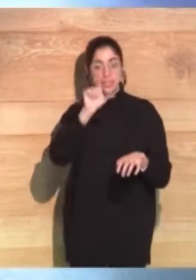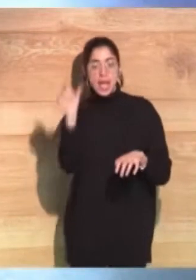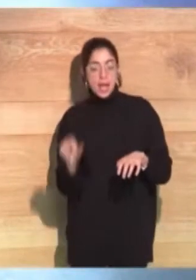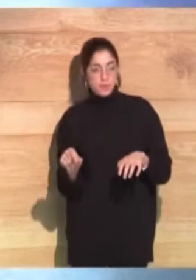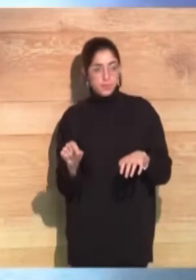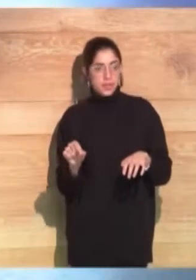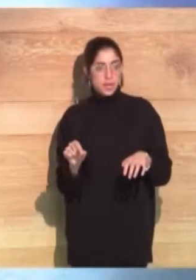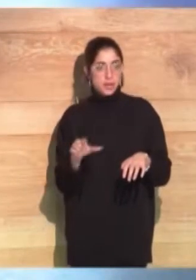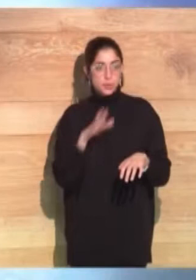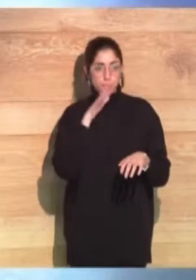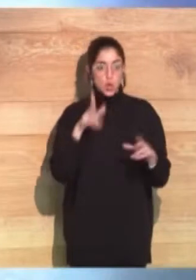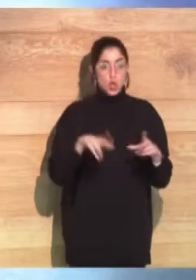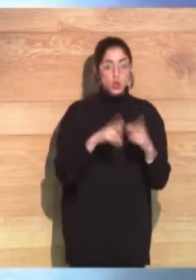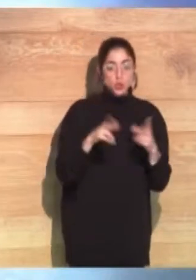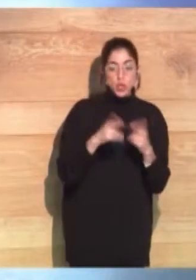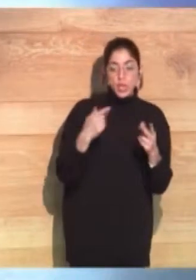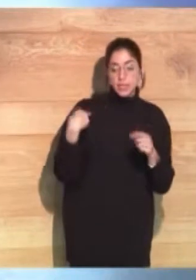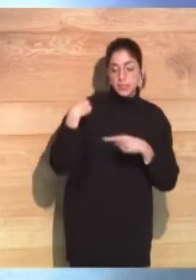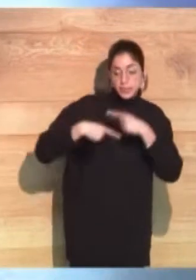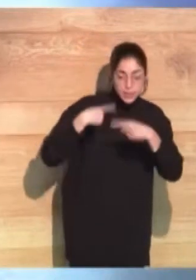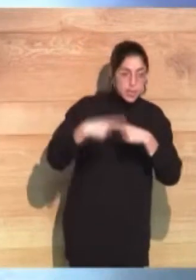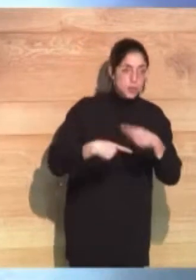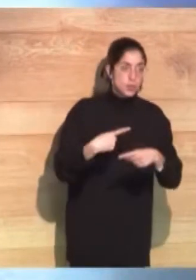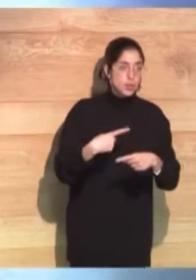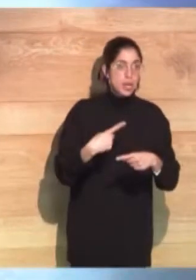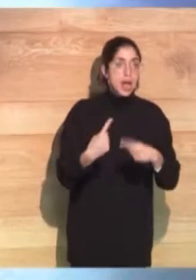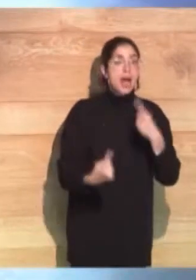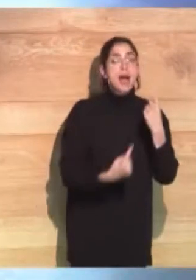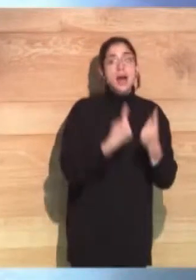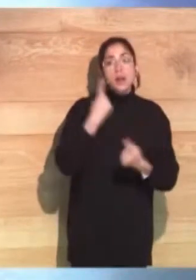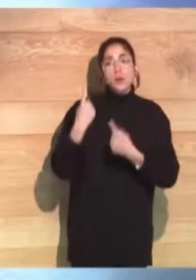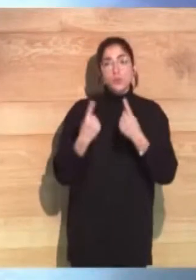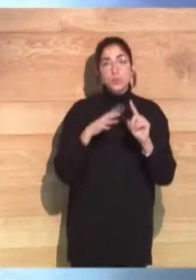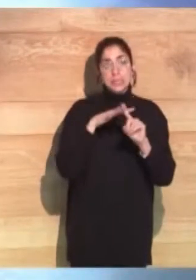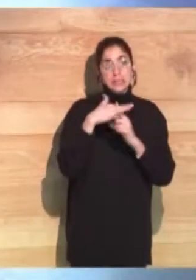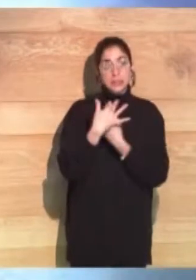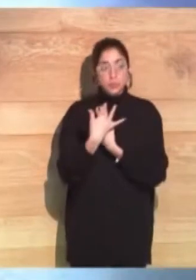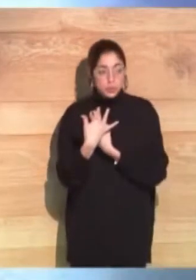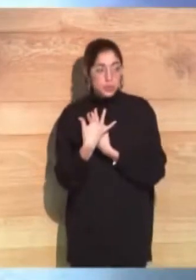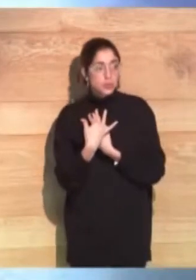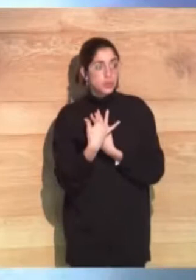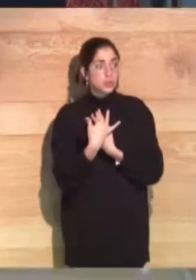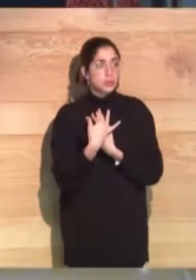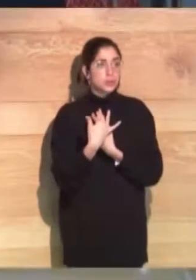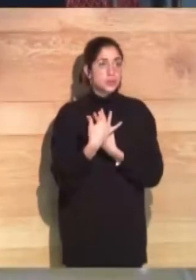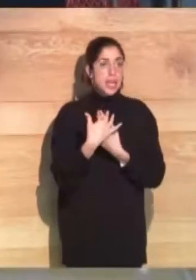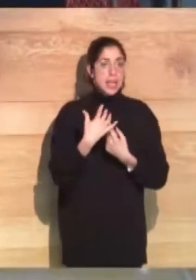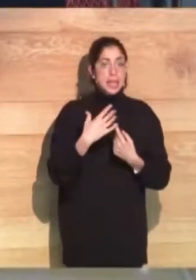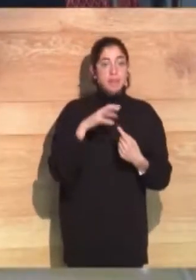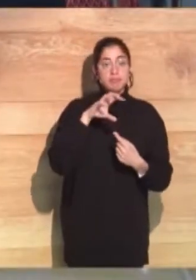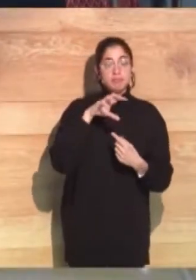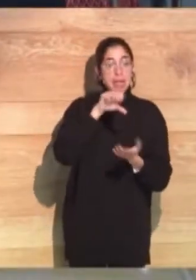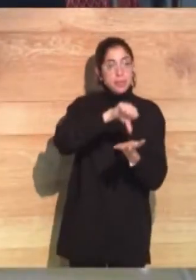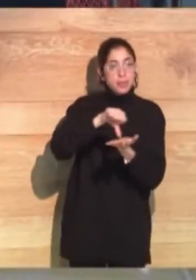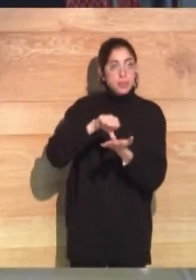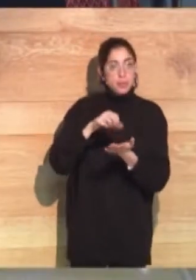sociedades tradicionales. En algunos casos la etnicidad puede ser un desafío.